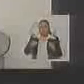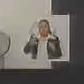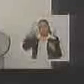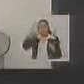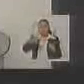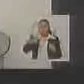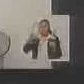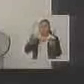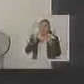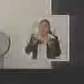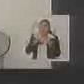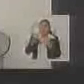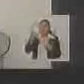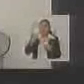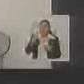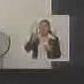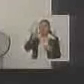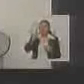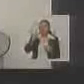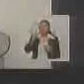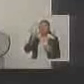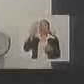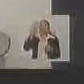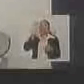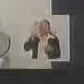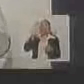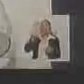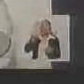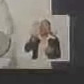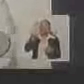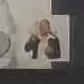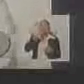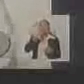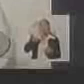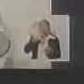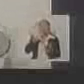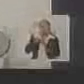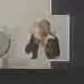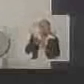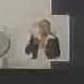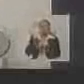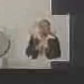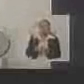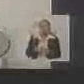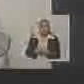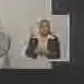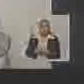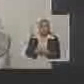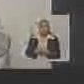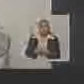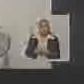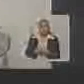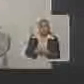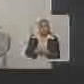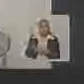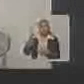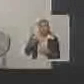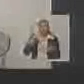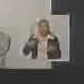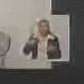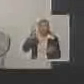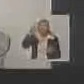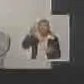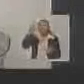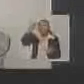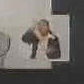para el desarrollo urbano que no afecte las vialidades. Tenemos que promover también un carácter de energía, un carácter de liderazgo, en